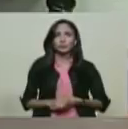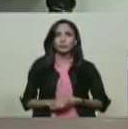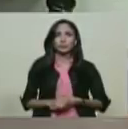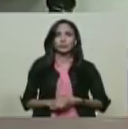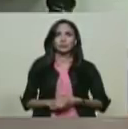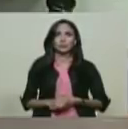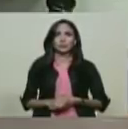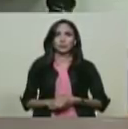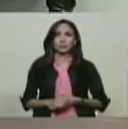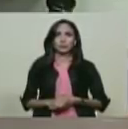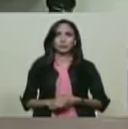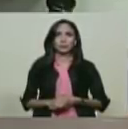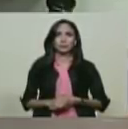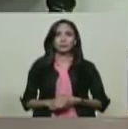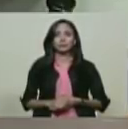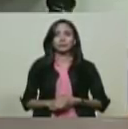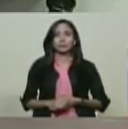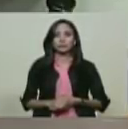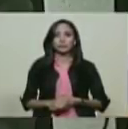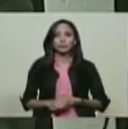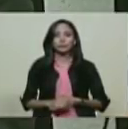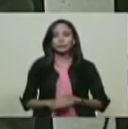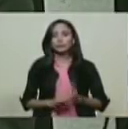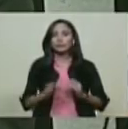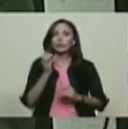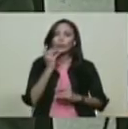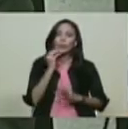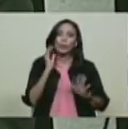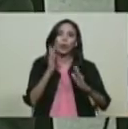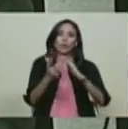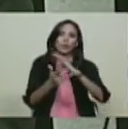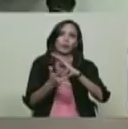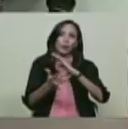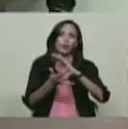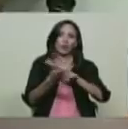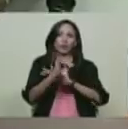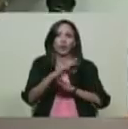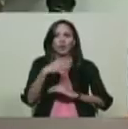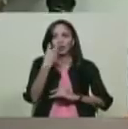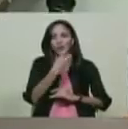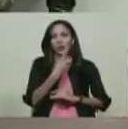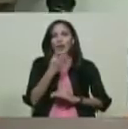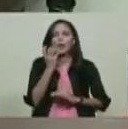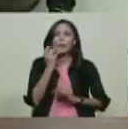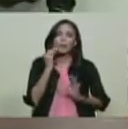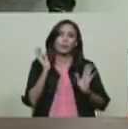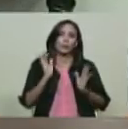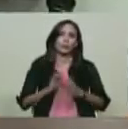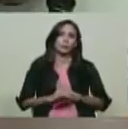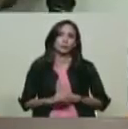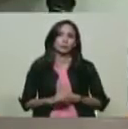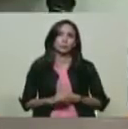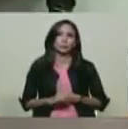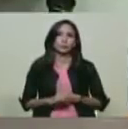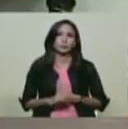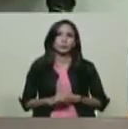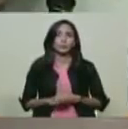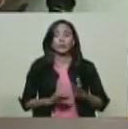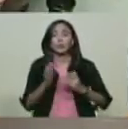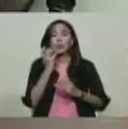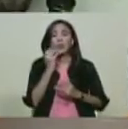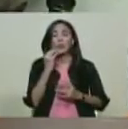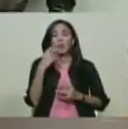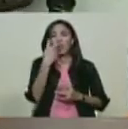muy tecnológico en inglés. Entonces, si nos pusiéramos a hablar en esos términos, no nos entenderían